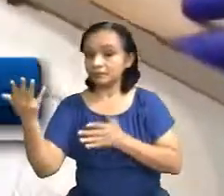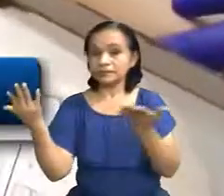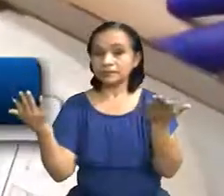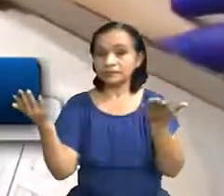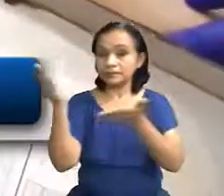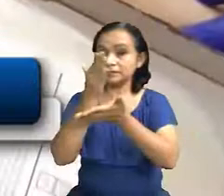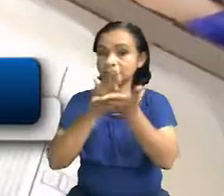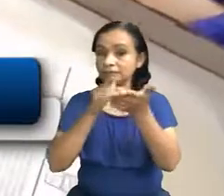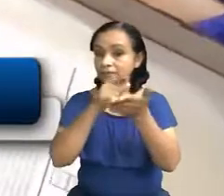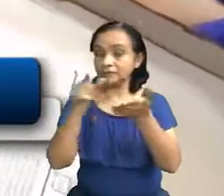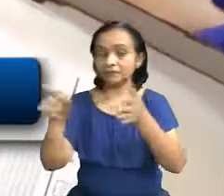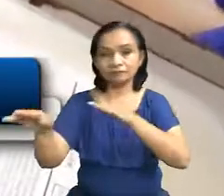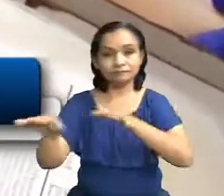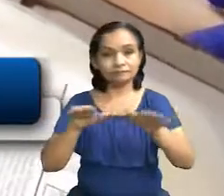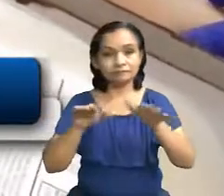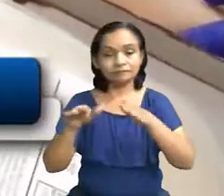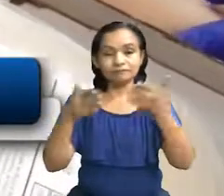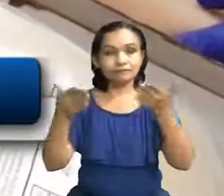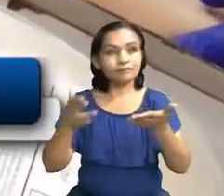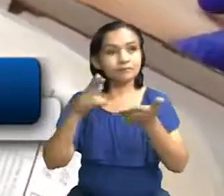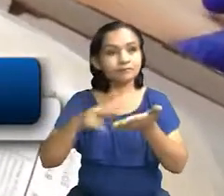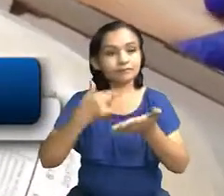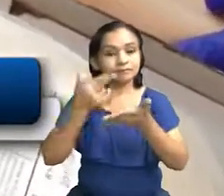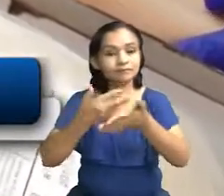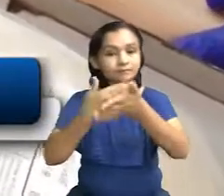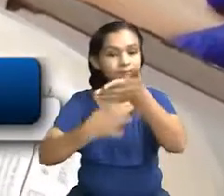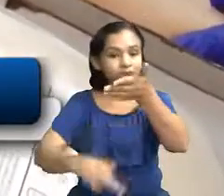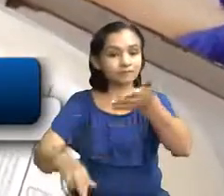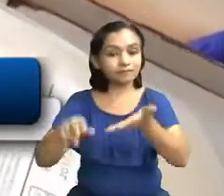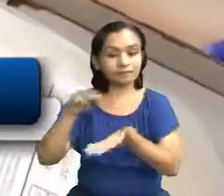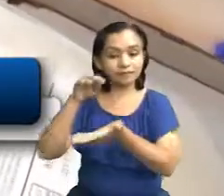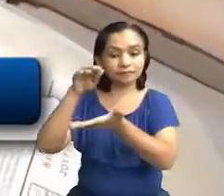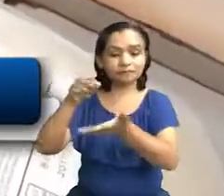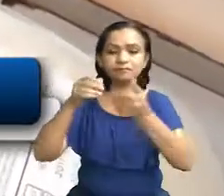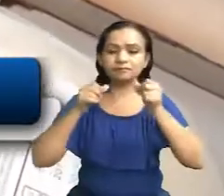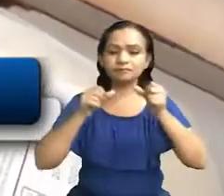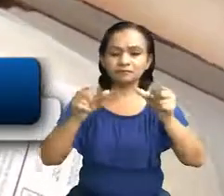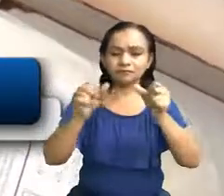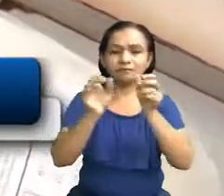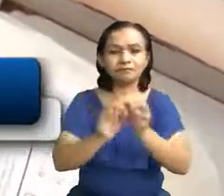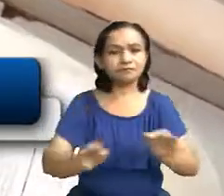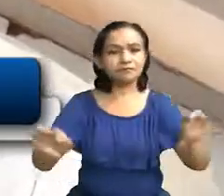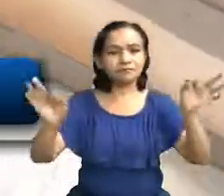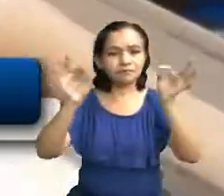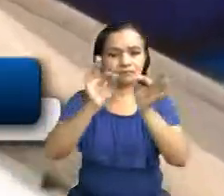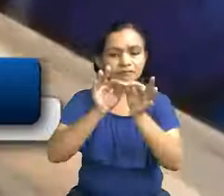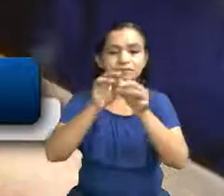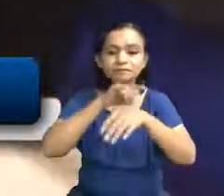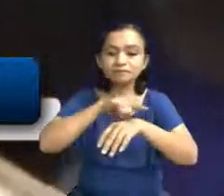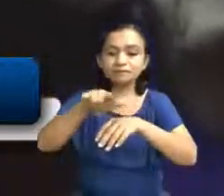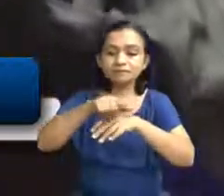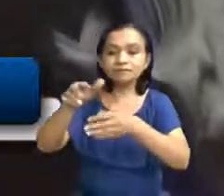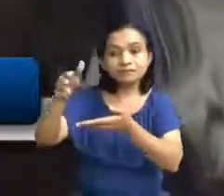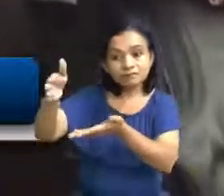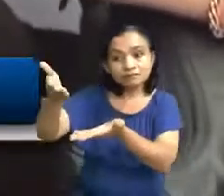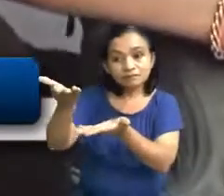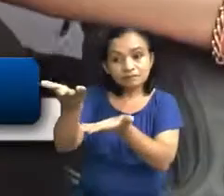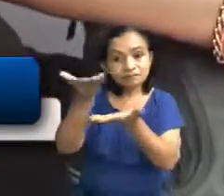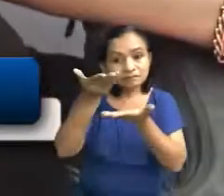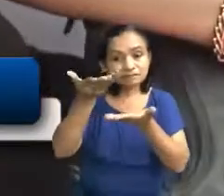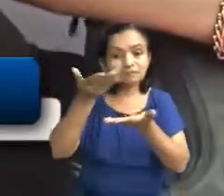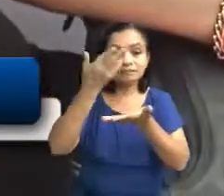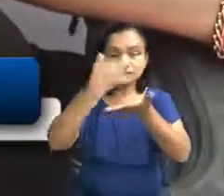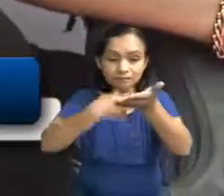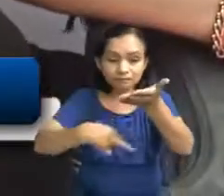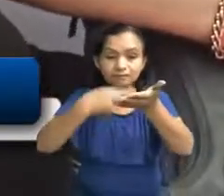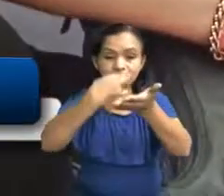estudiantes que cumplen con la edad, pero aún así sigue siendo centros importantes de colecta los colegios de secundaria. Además